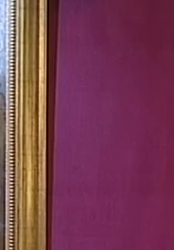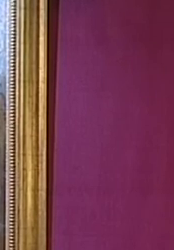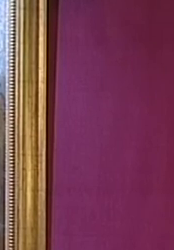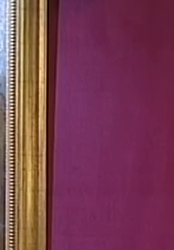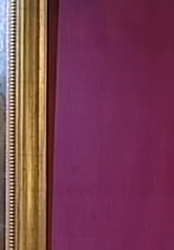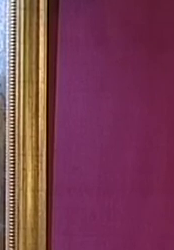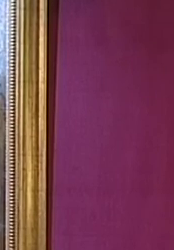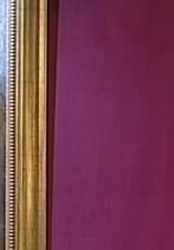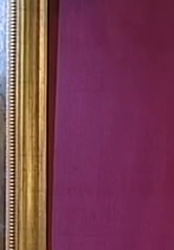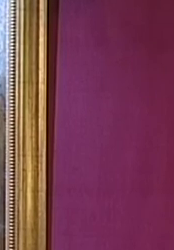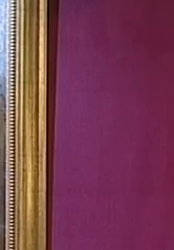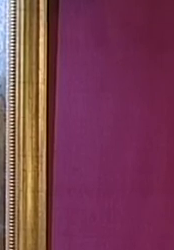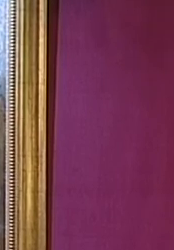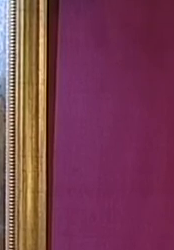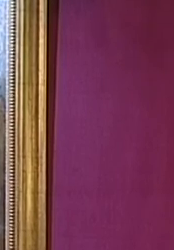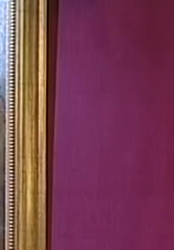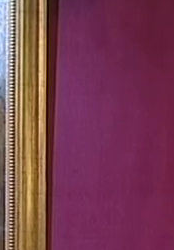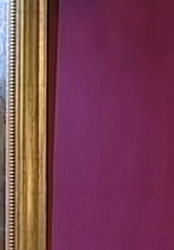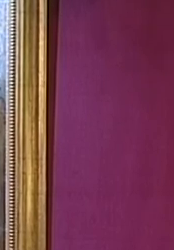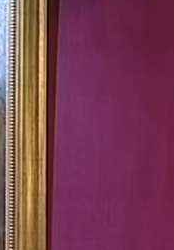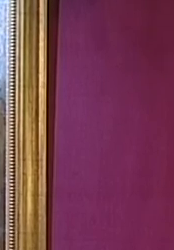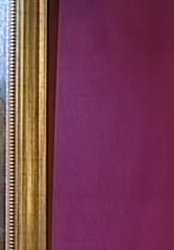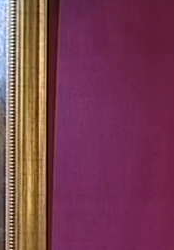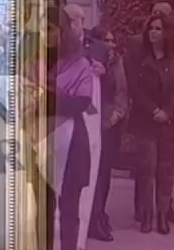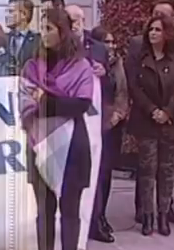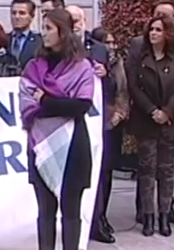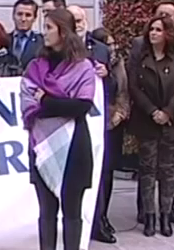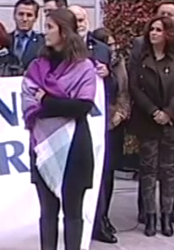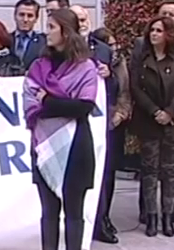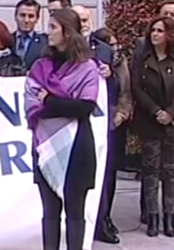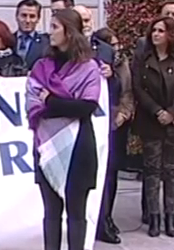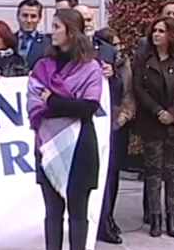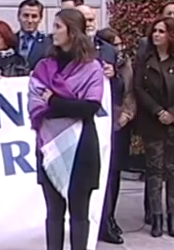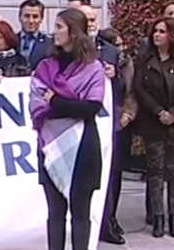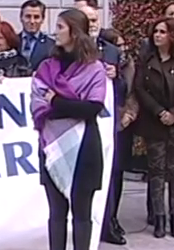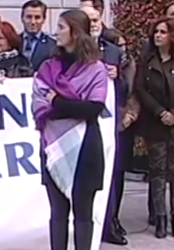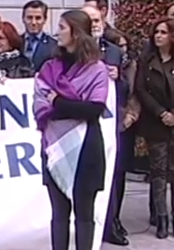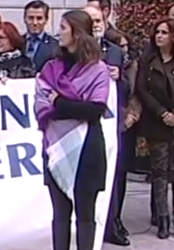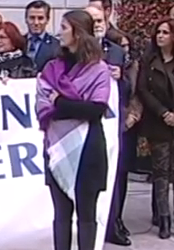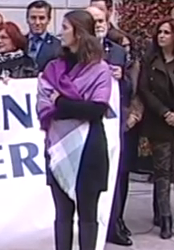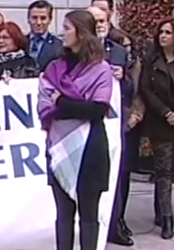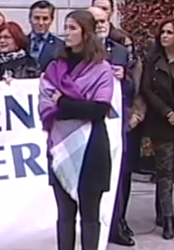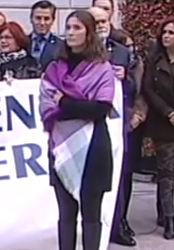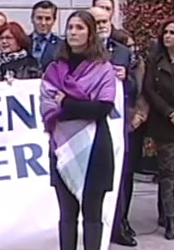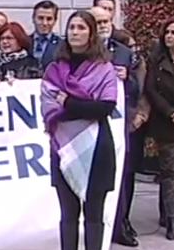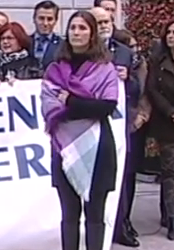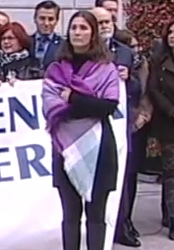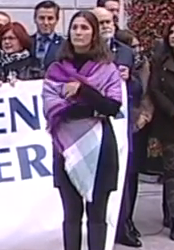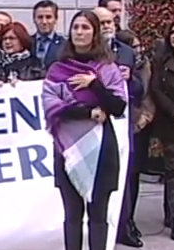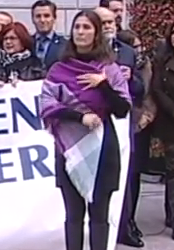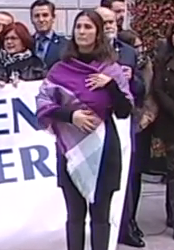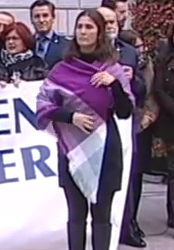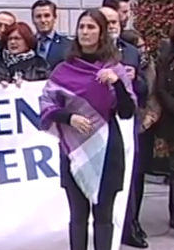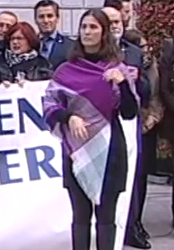género a través del número telefónico de marcación abreviada 016. Las consultas también se pueden dirigir por correo electrónico al